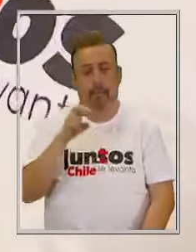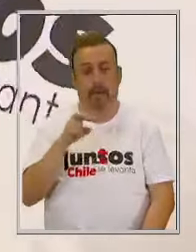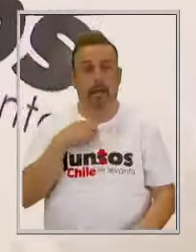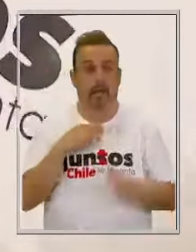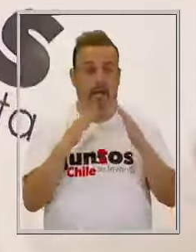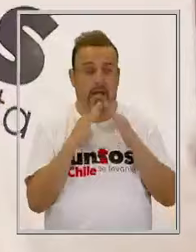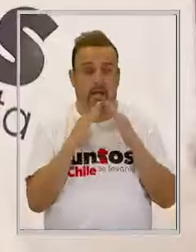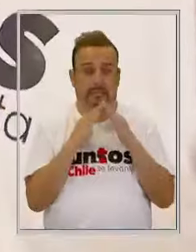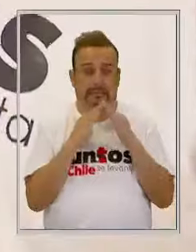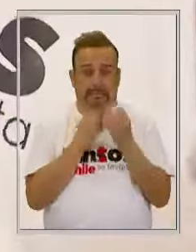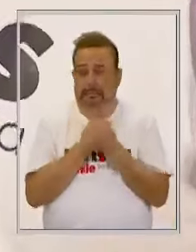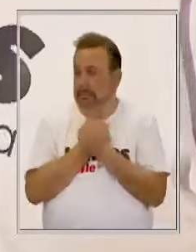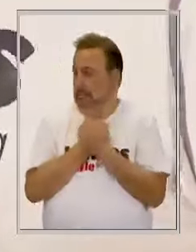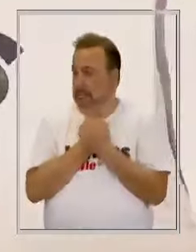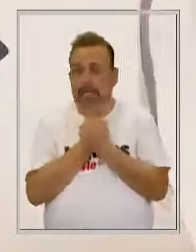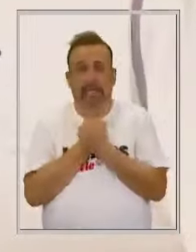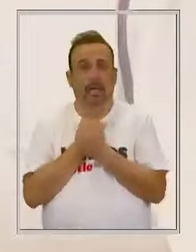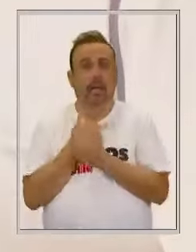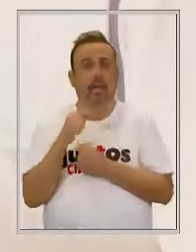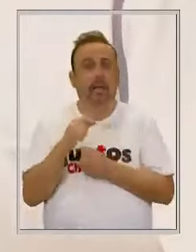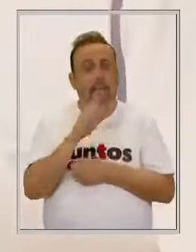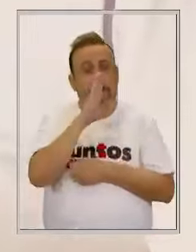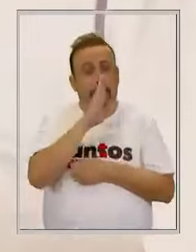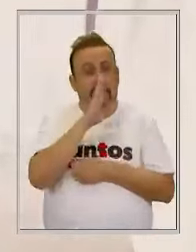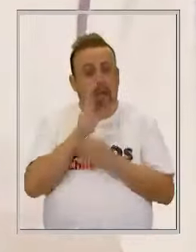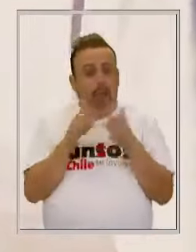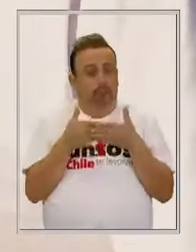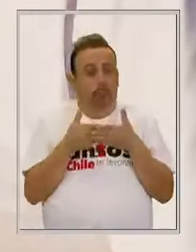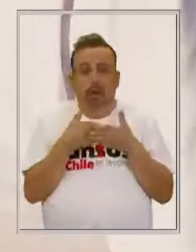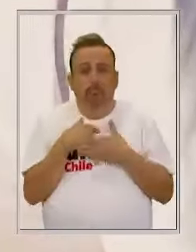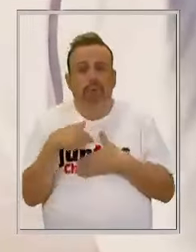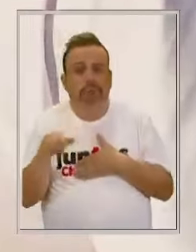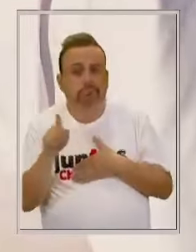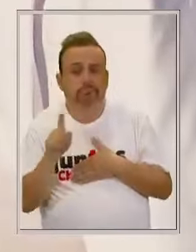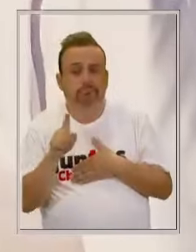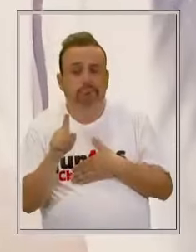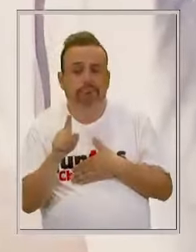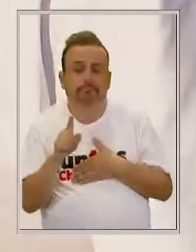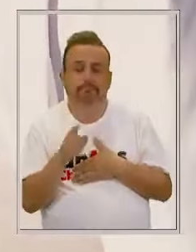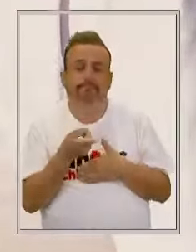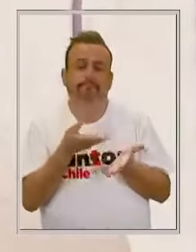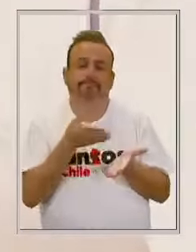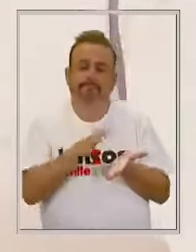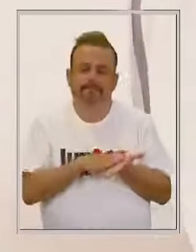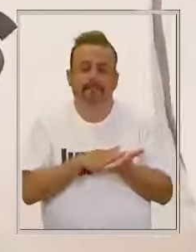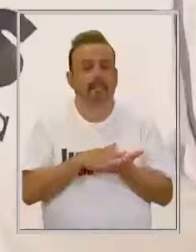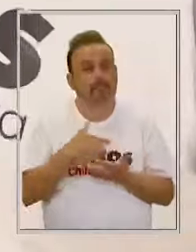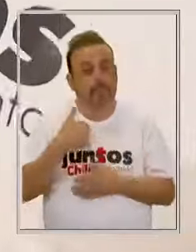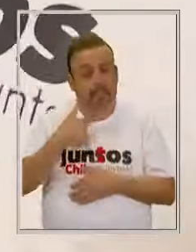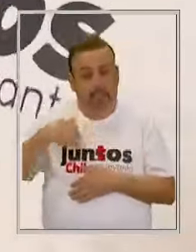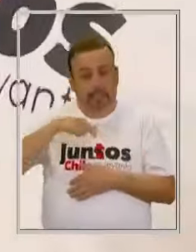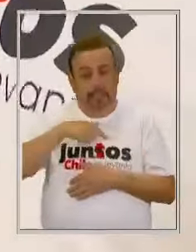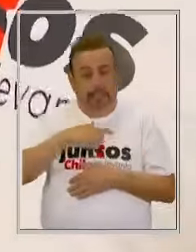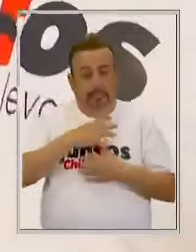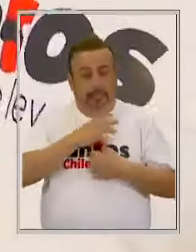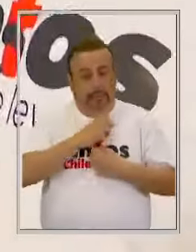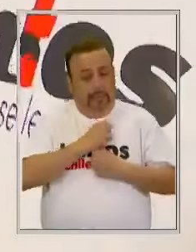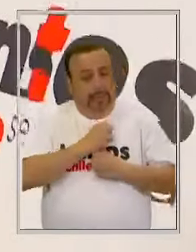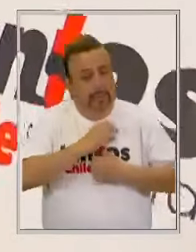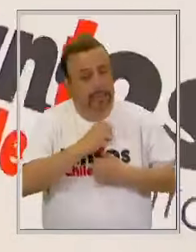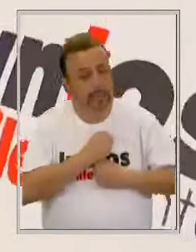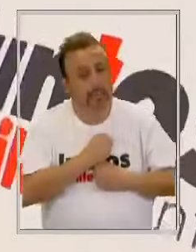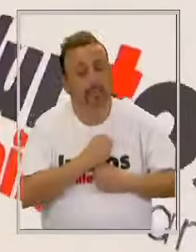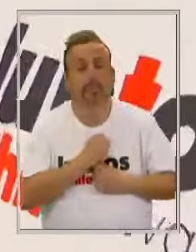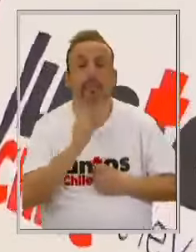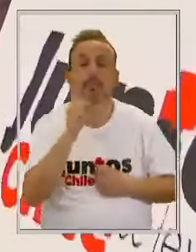en la casa, no salió él ni su perro. Así que fue angustiante porque yo las